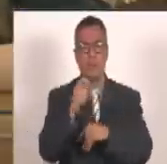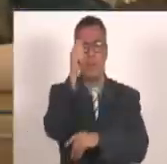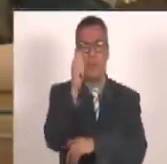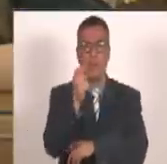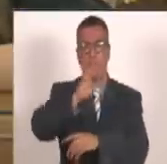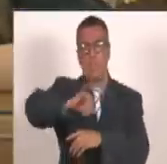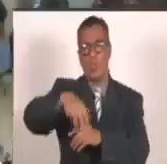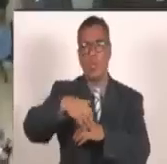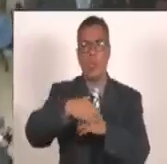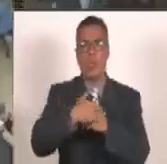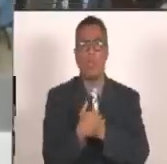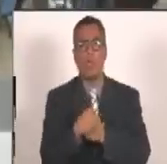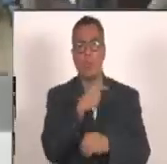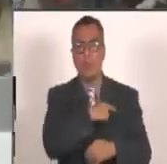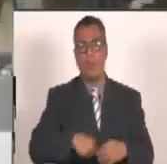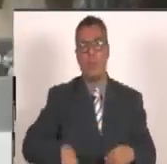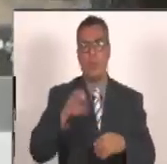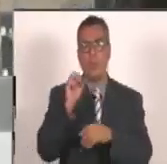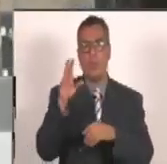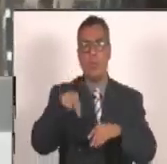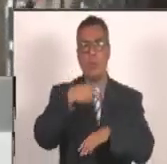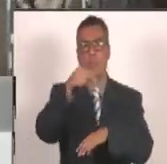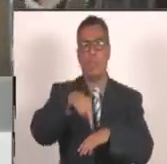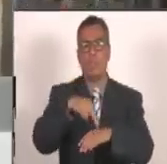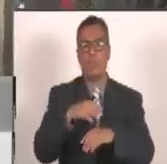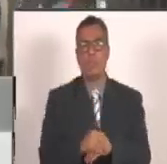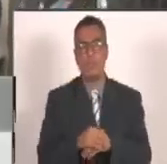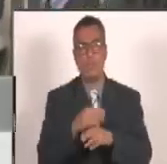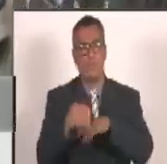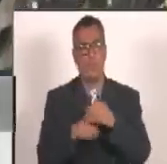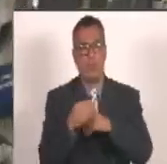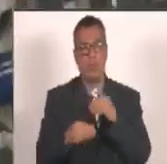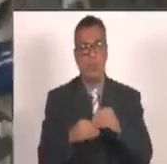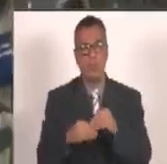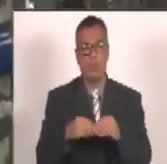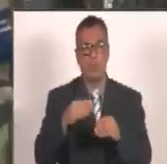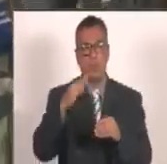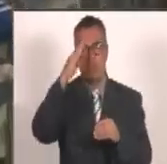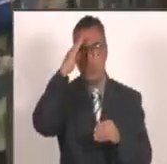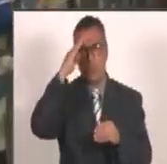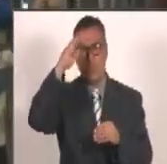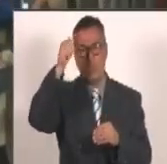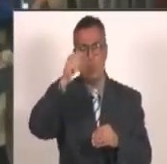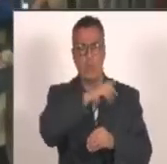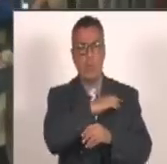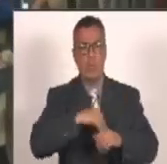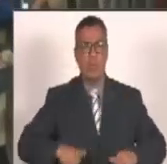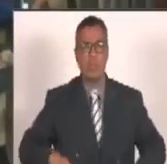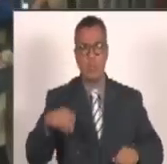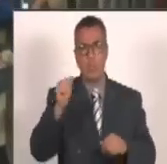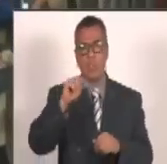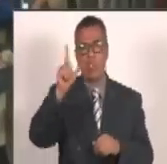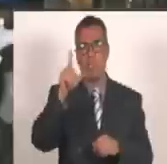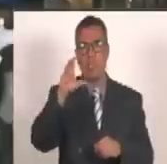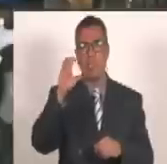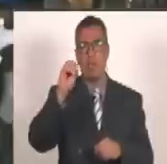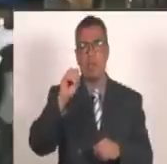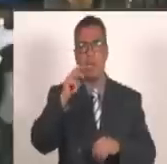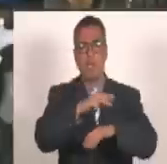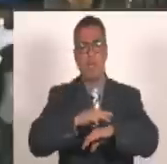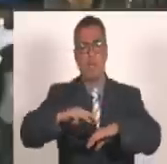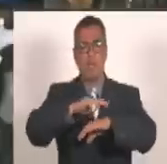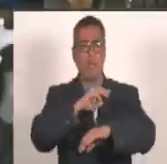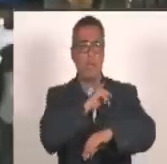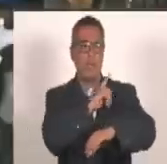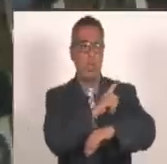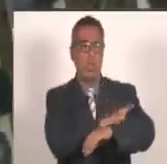diputado Jorge Rodríguez Gómez, presidente de la Asamblea Nacional, suscrita por el almirante en jefe Remigio Ceballos Ichazo, ministro del